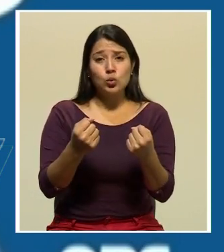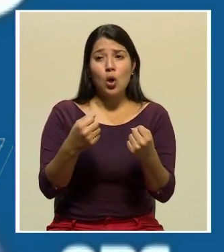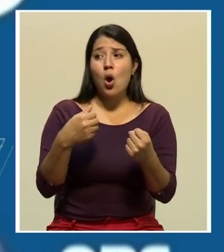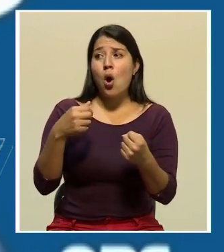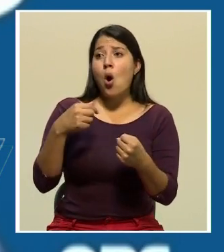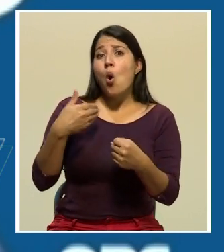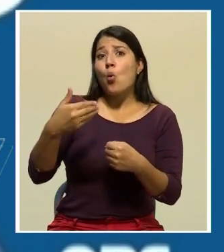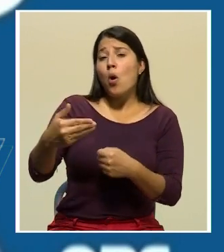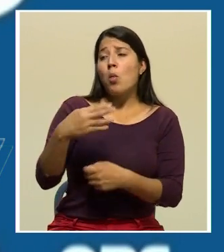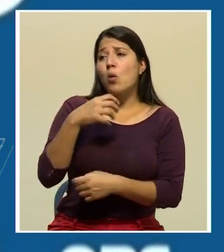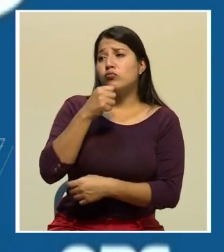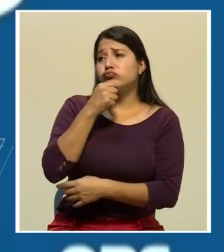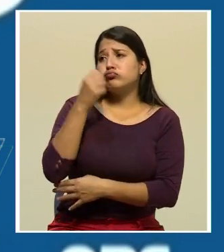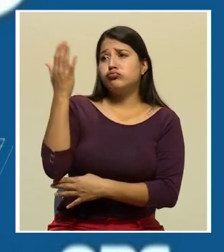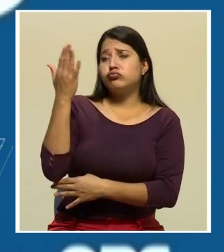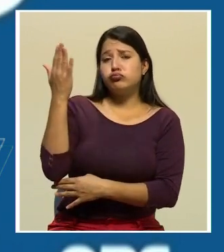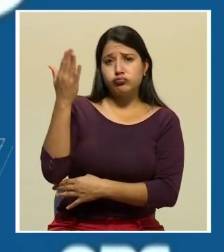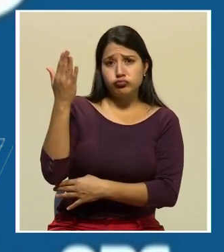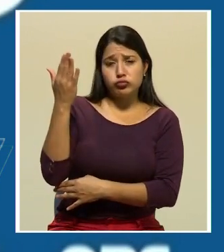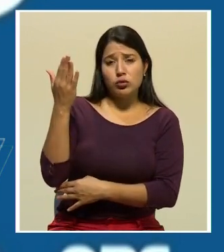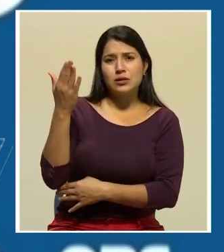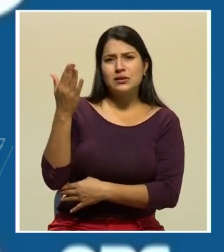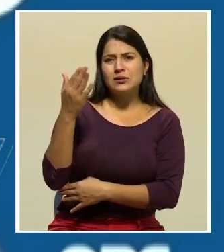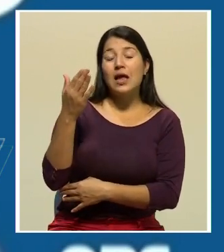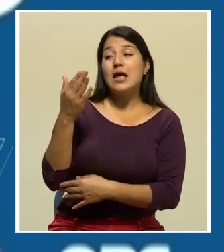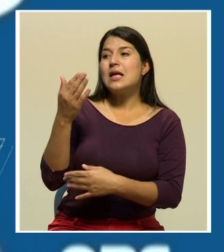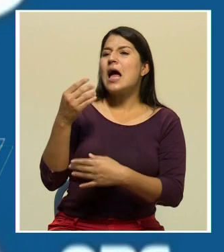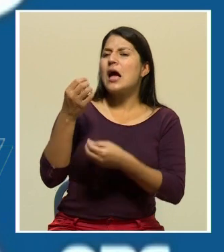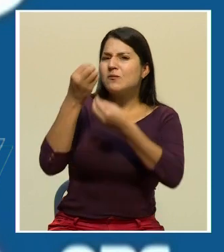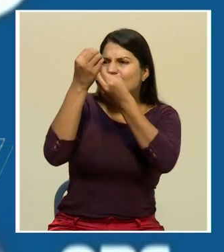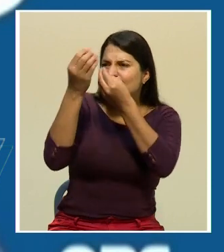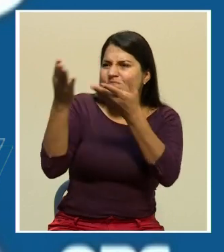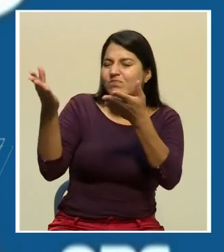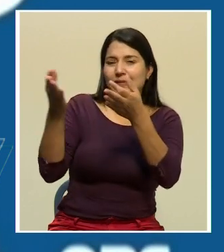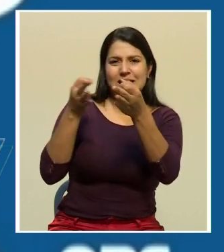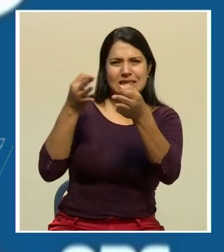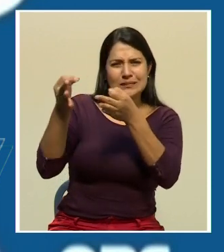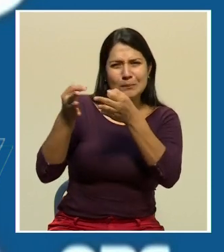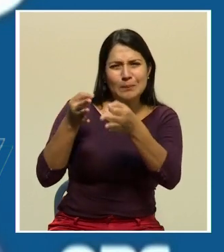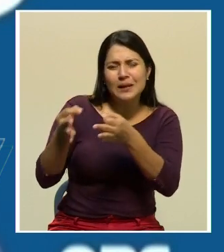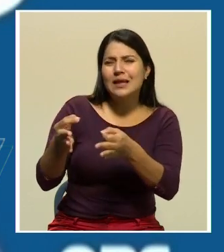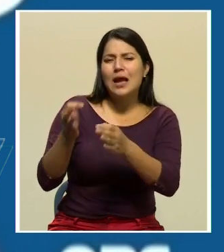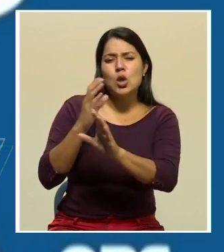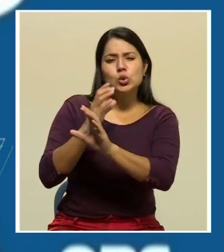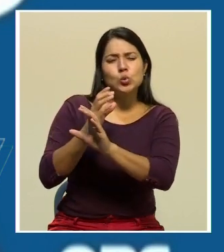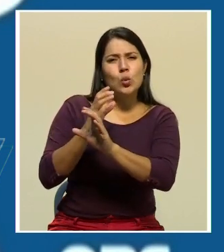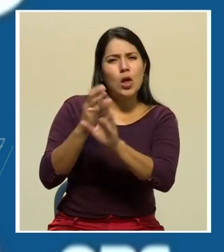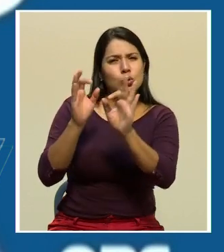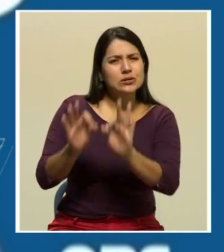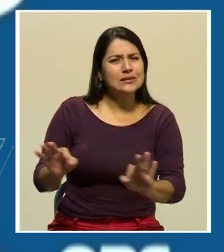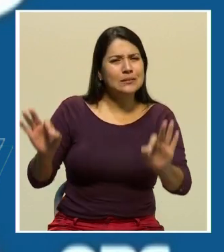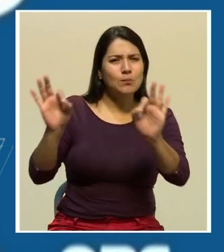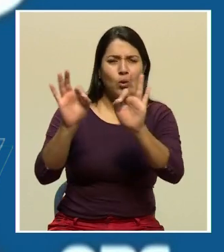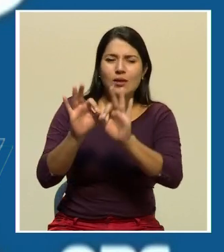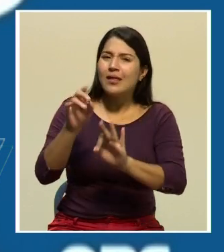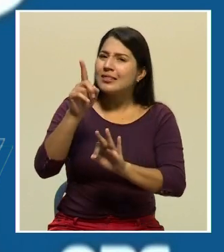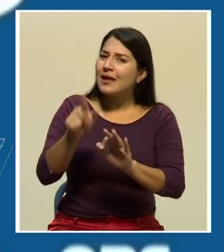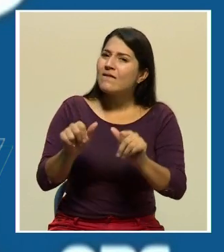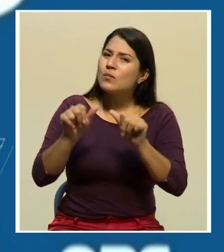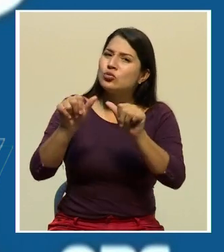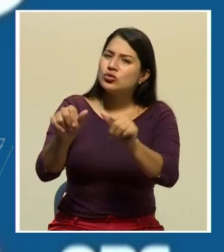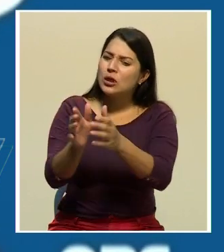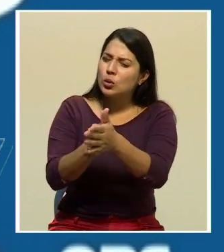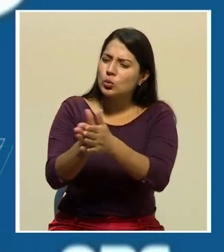da a mediodía, está anunciando las medidas importantes. En ese momento siempre hay que mantenerlas. Lavado de manos, el